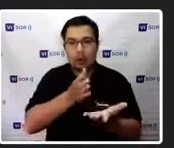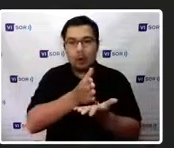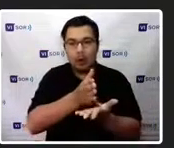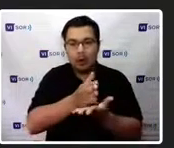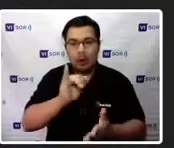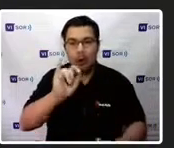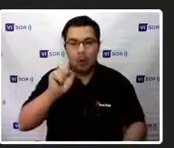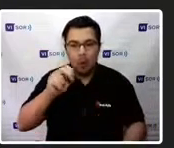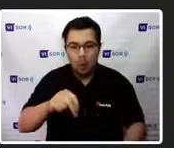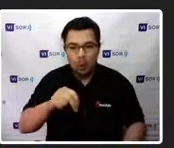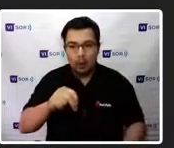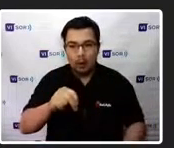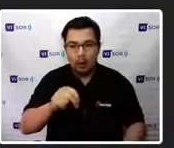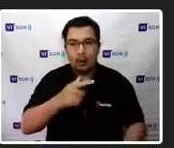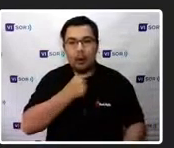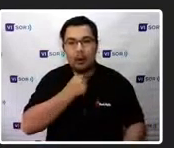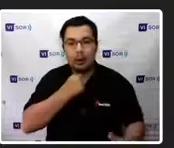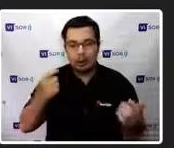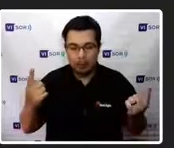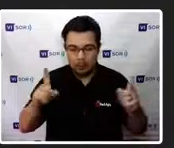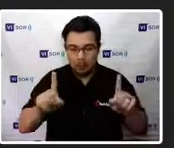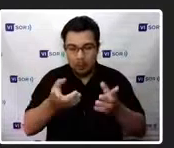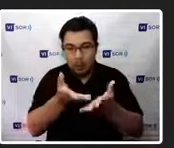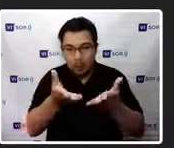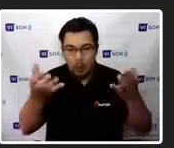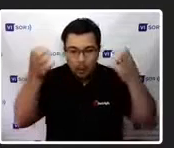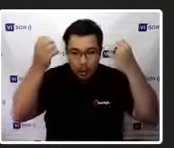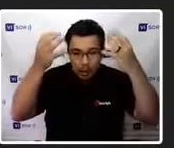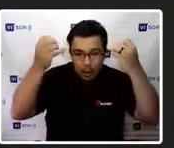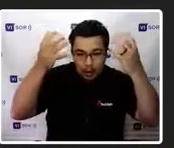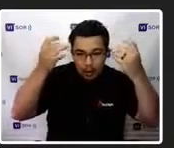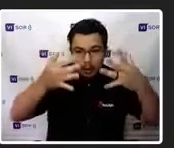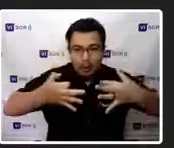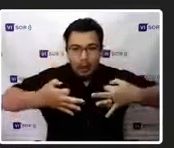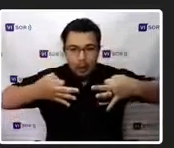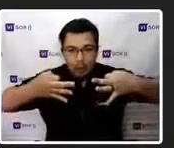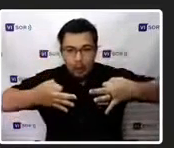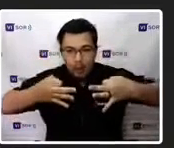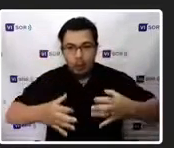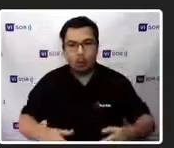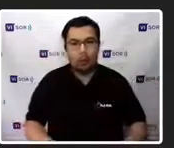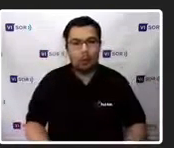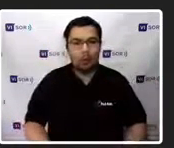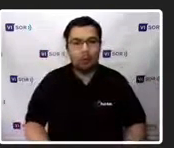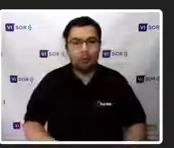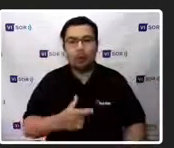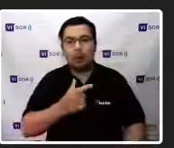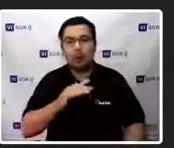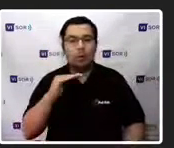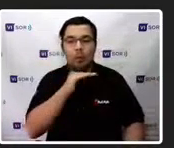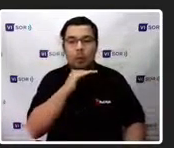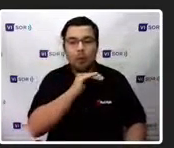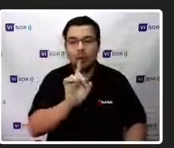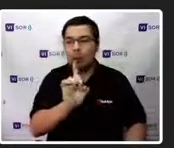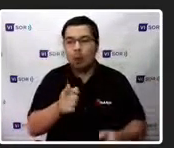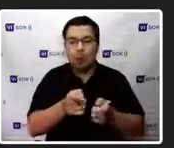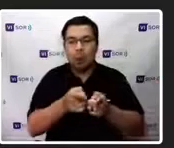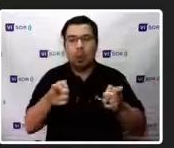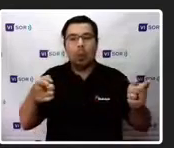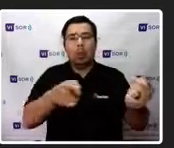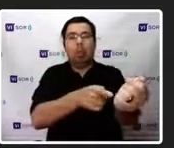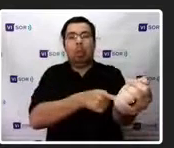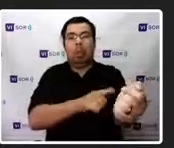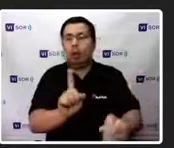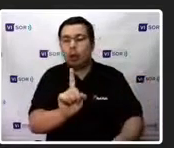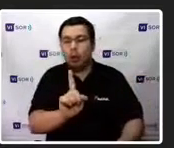ustedes puedan aprender en detalle, de manera bien concreta y boom, bien sucinta. No vamos a hacer muy extenso, sino que vamos a tratar de darles las